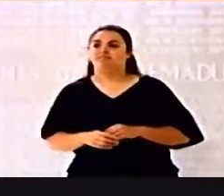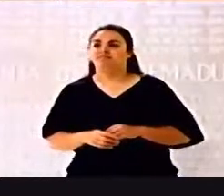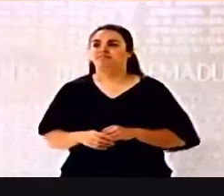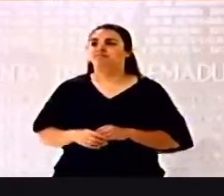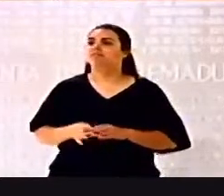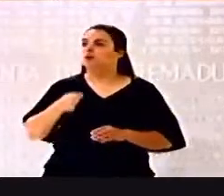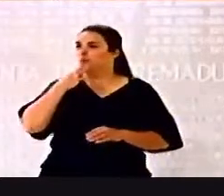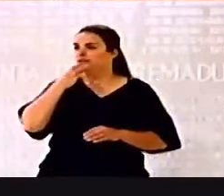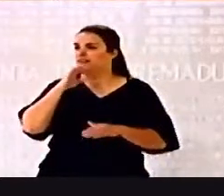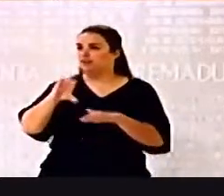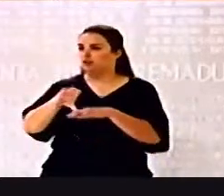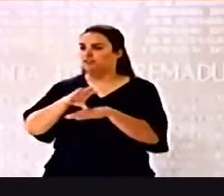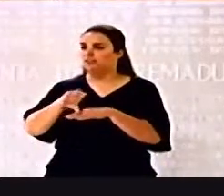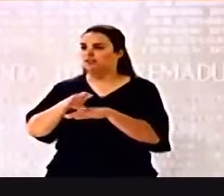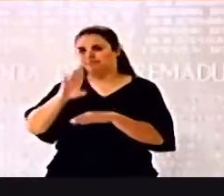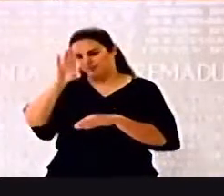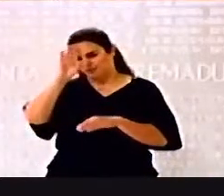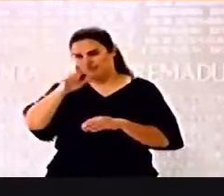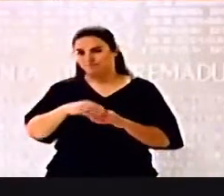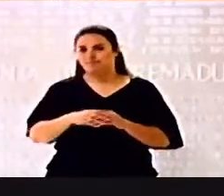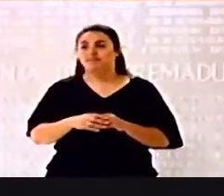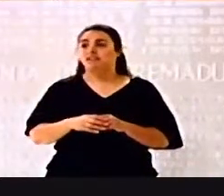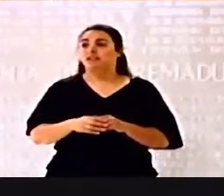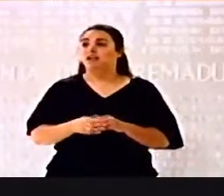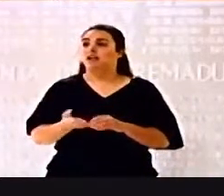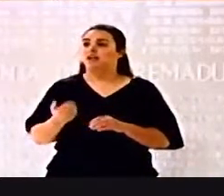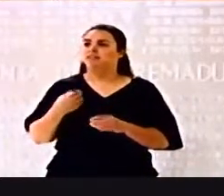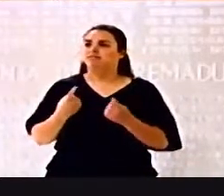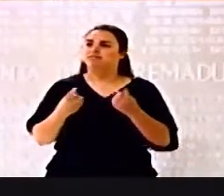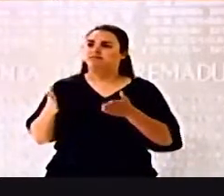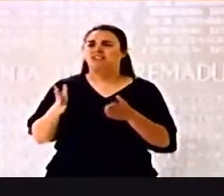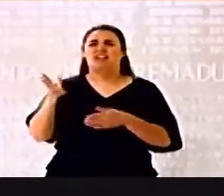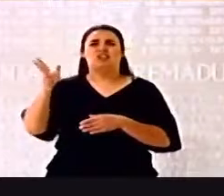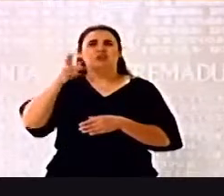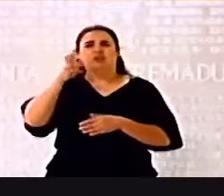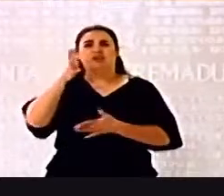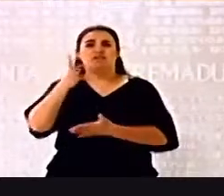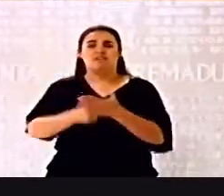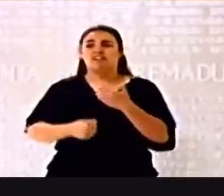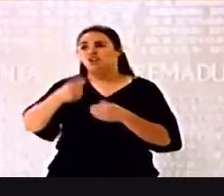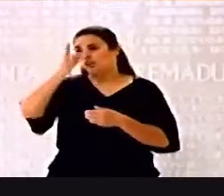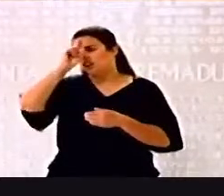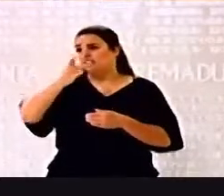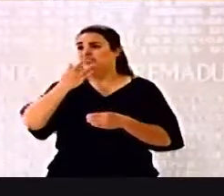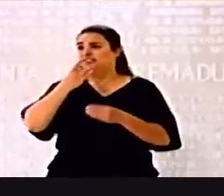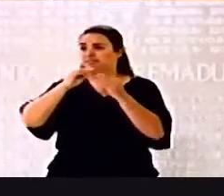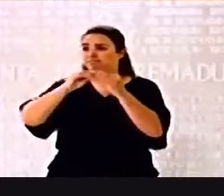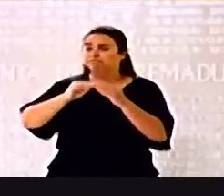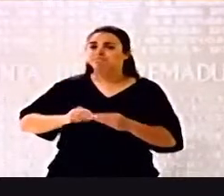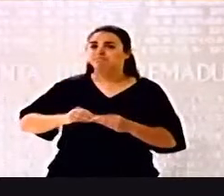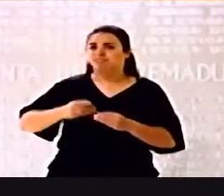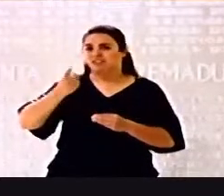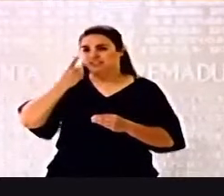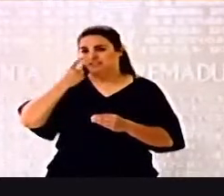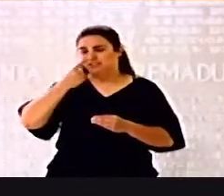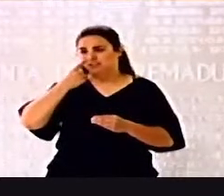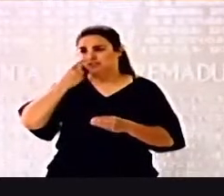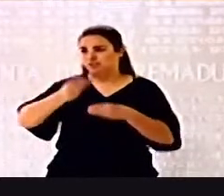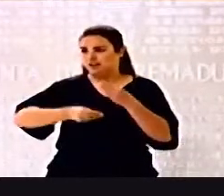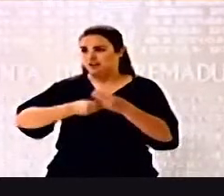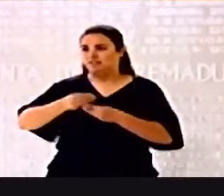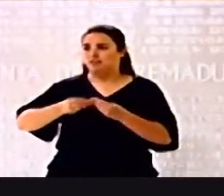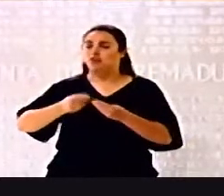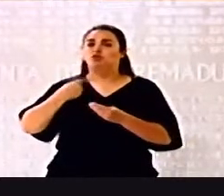Buenas tardes, consejero. Hola. Ha habido tramos en que el sonido ha fallado. No sé si esto se ha abordado o no en esos minutos. Tengo